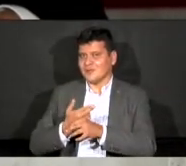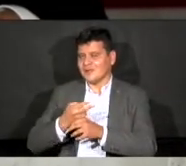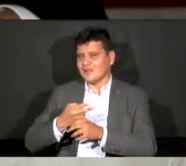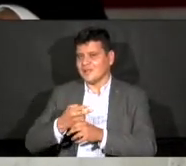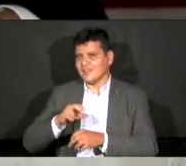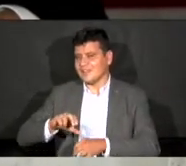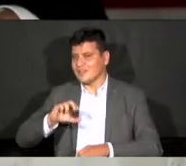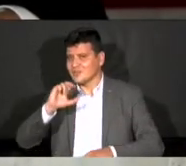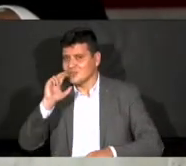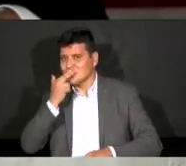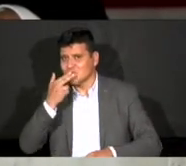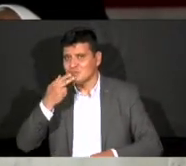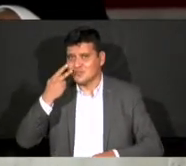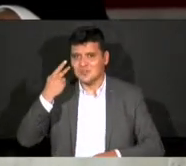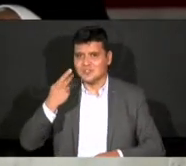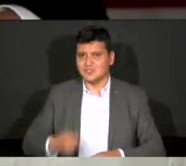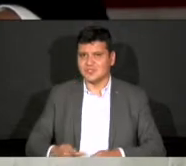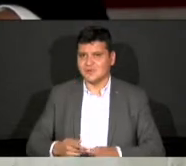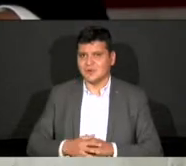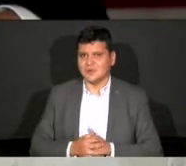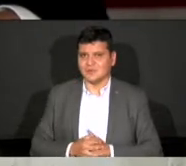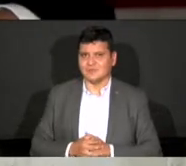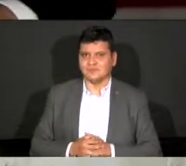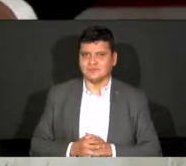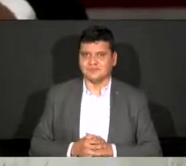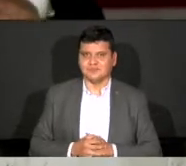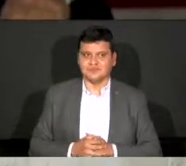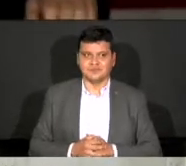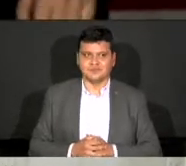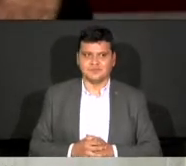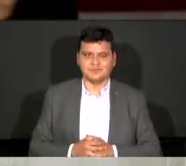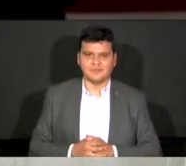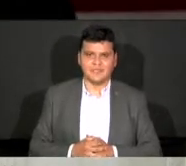Libre y Soberano de Chihuahua.